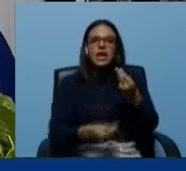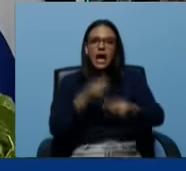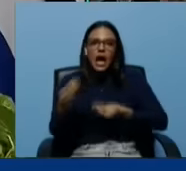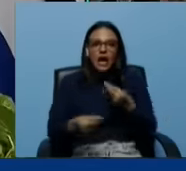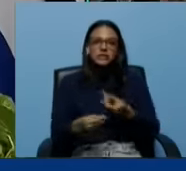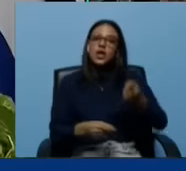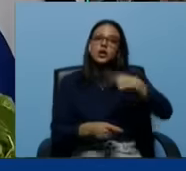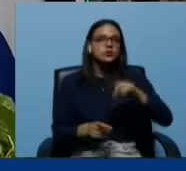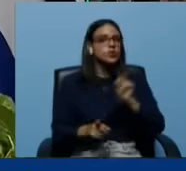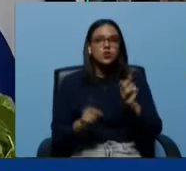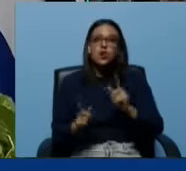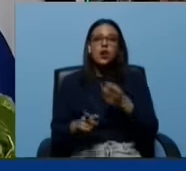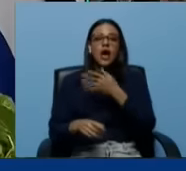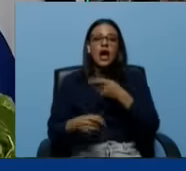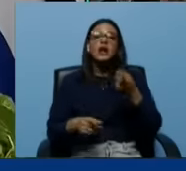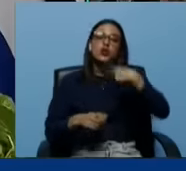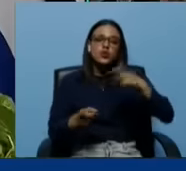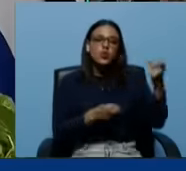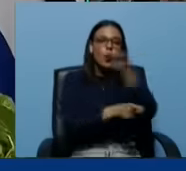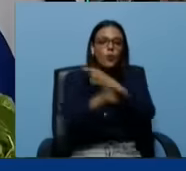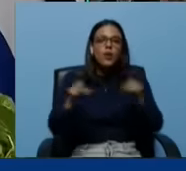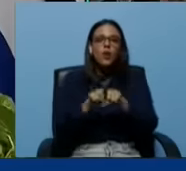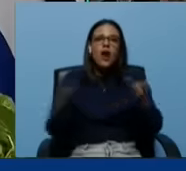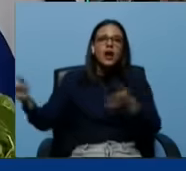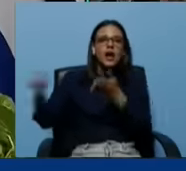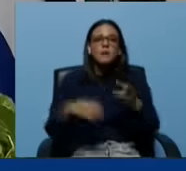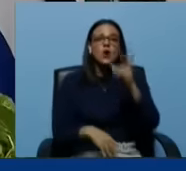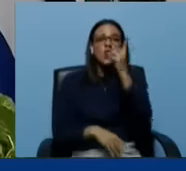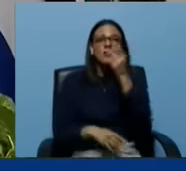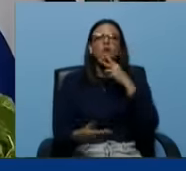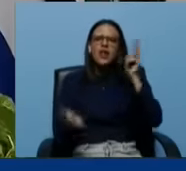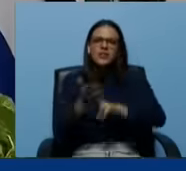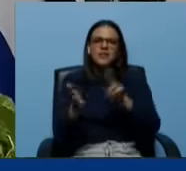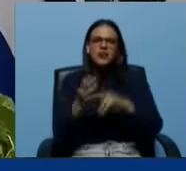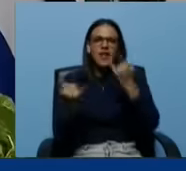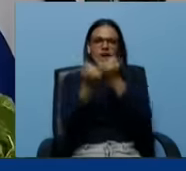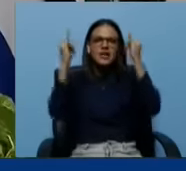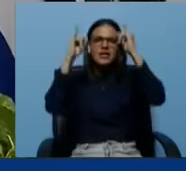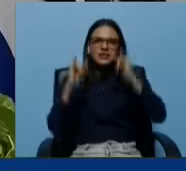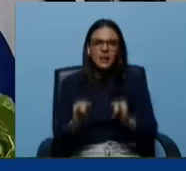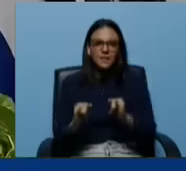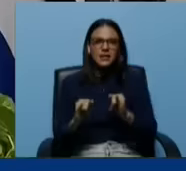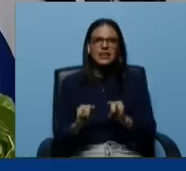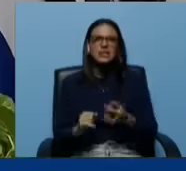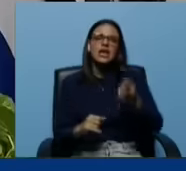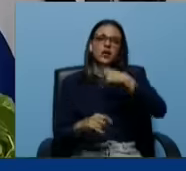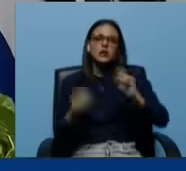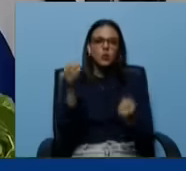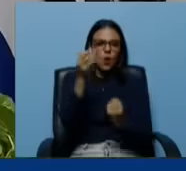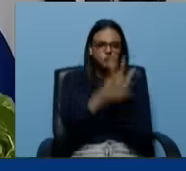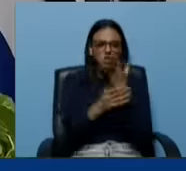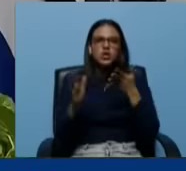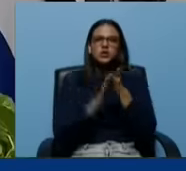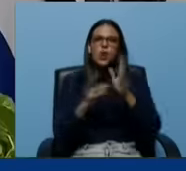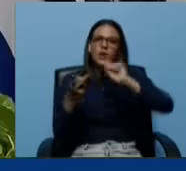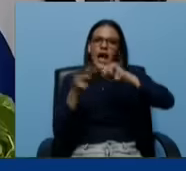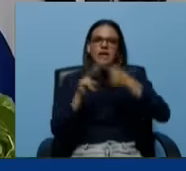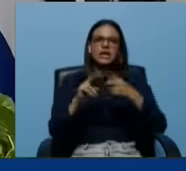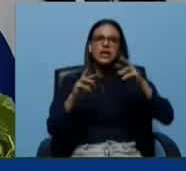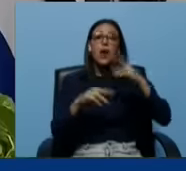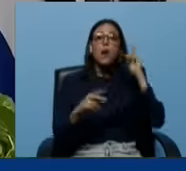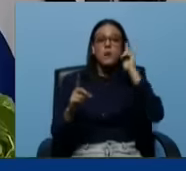su segunda y verdadera independencia, el surgimiento de la alternativa bolivariana para la